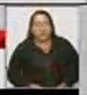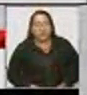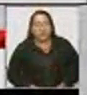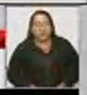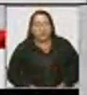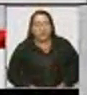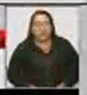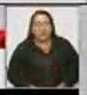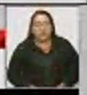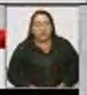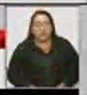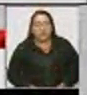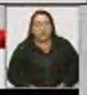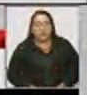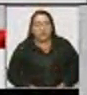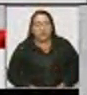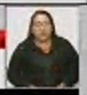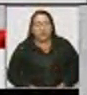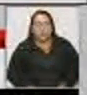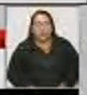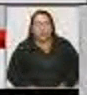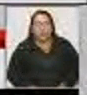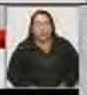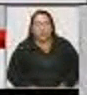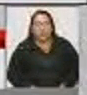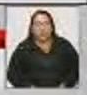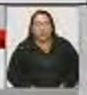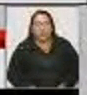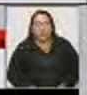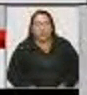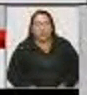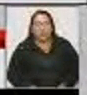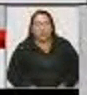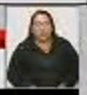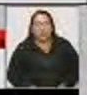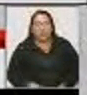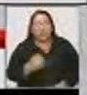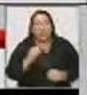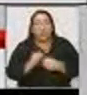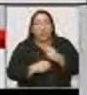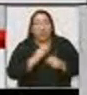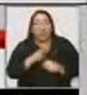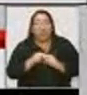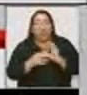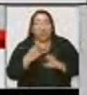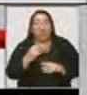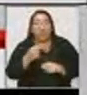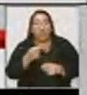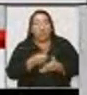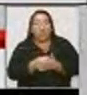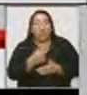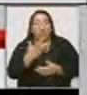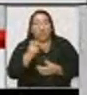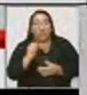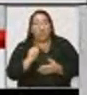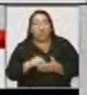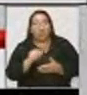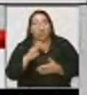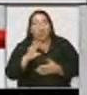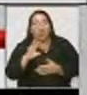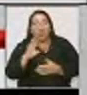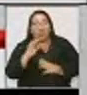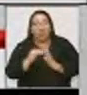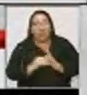29.9%. Si comparamos la brecha actual con la del año 2014, donde el sueldo de las mujeres era